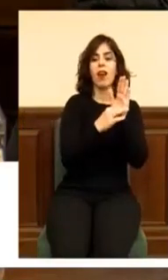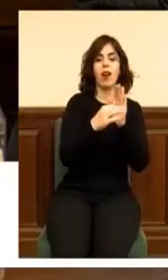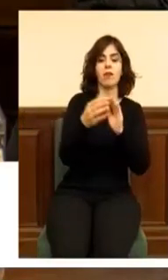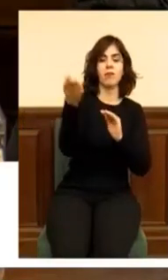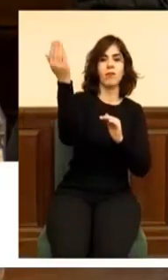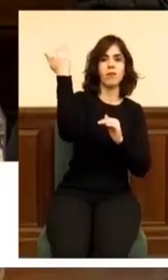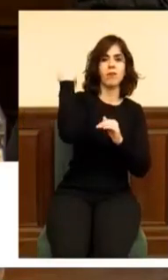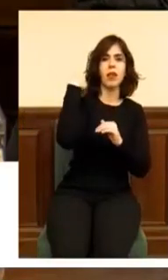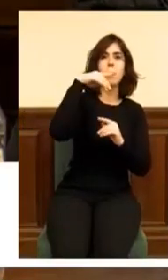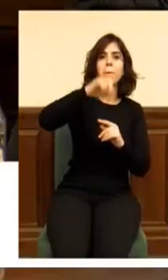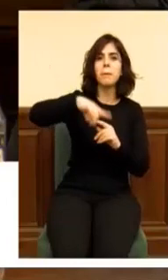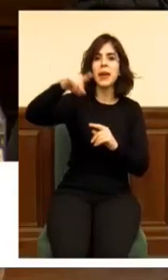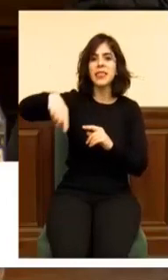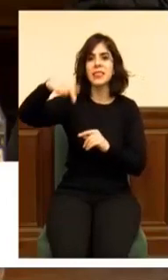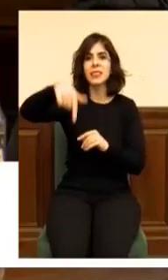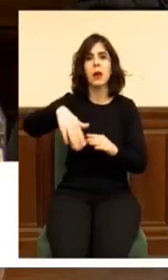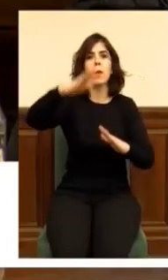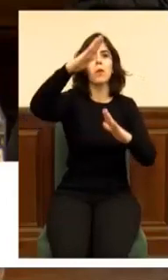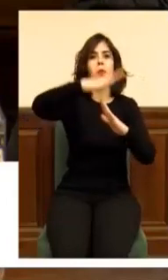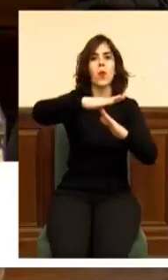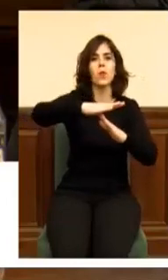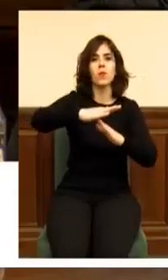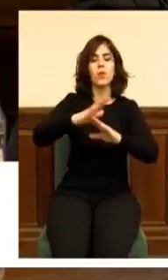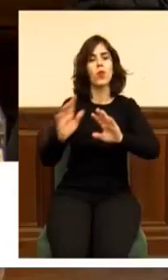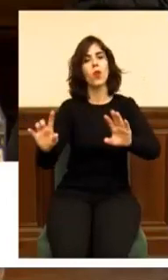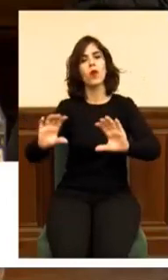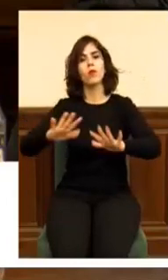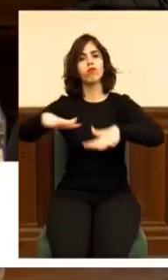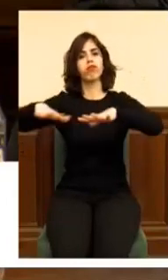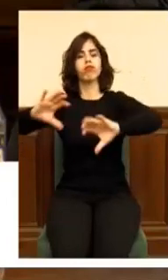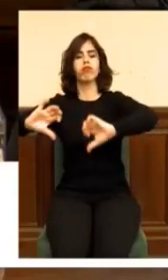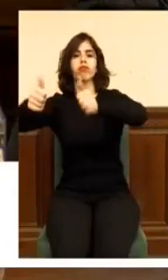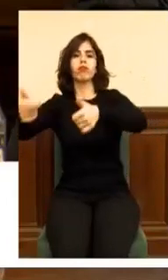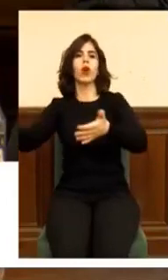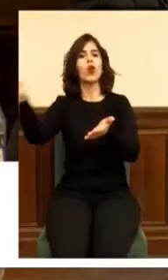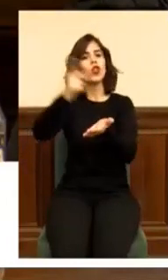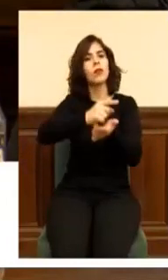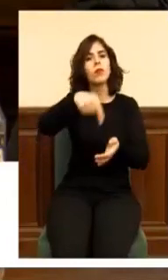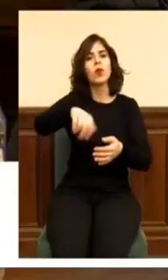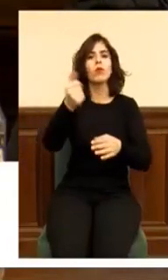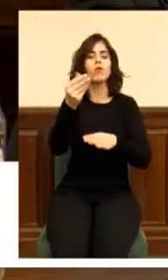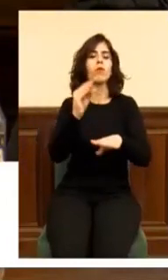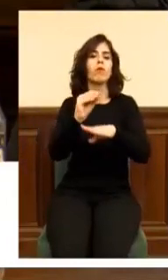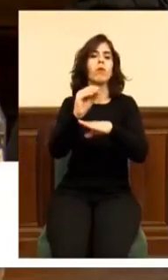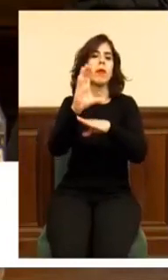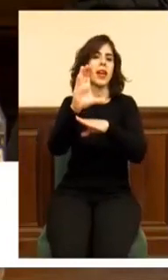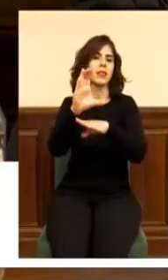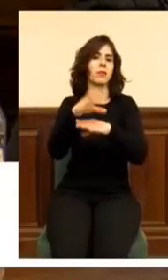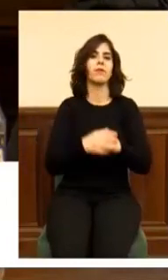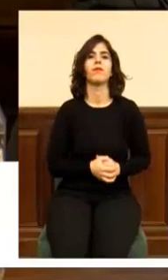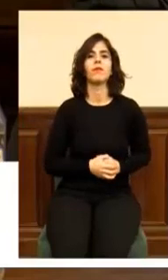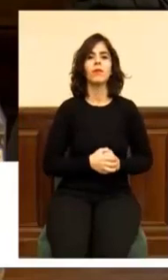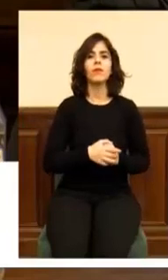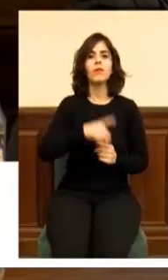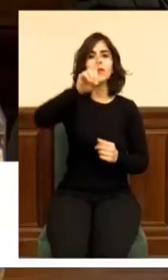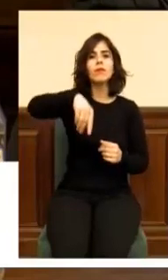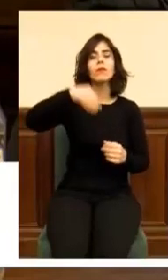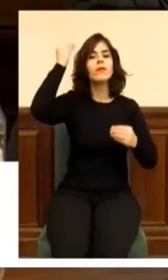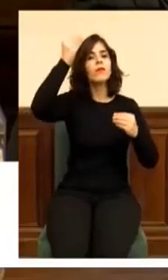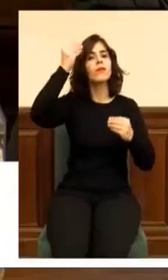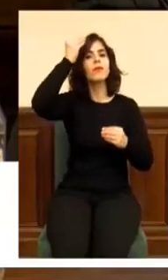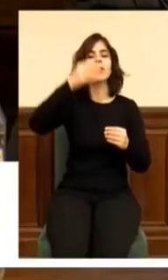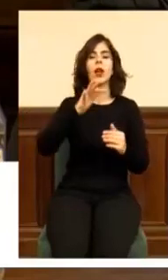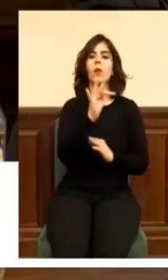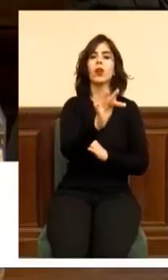en esta corporación para aumentar la cuantía de las mismas. También consideramos muy positivo